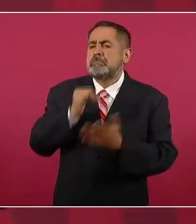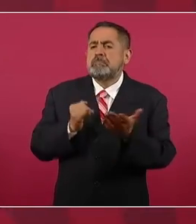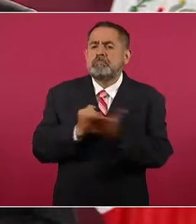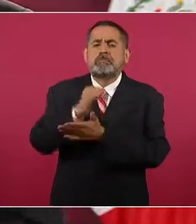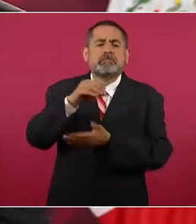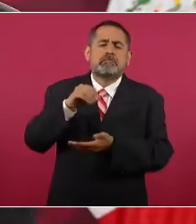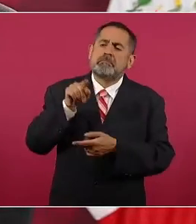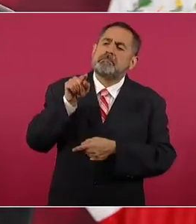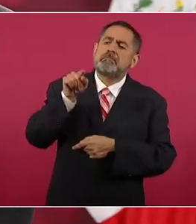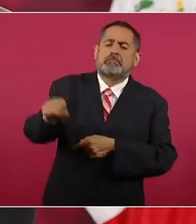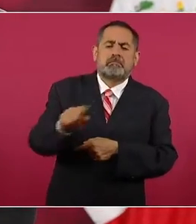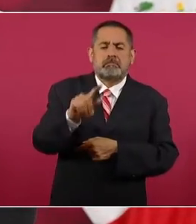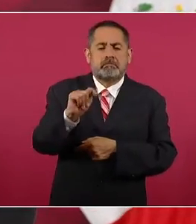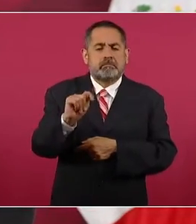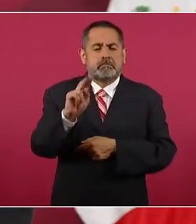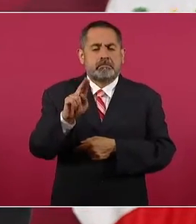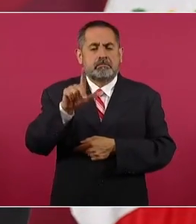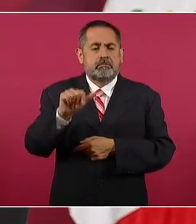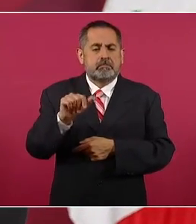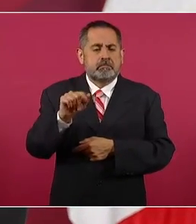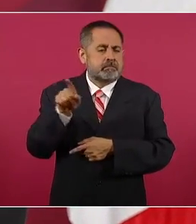Tula